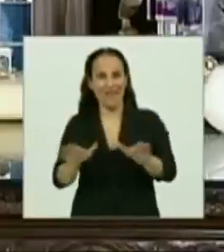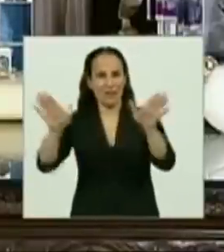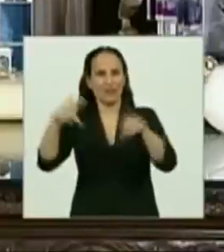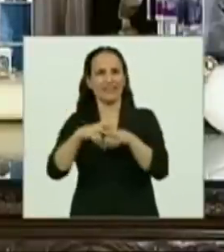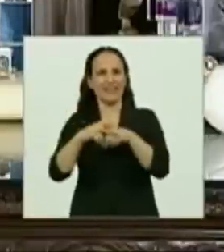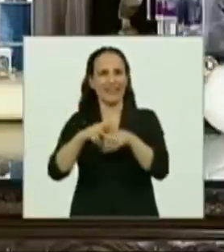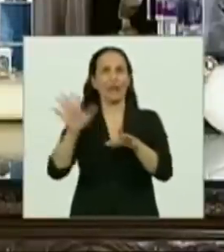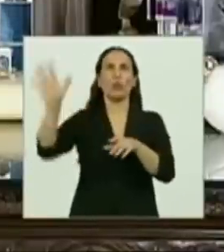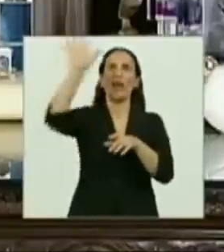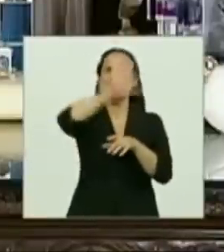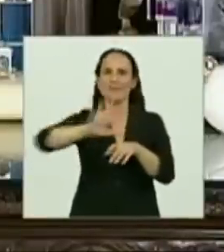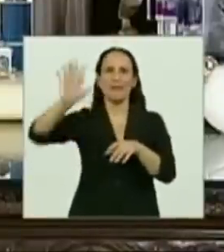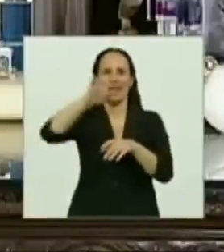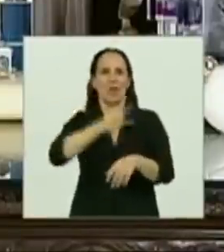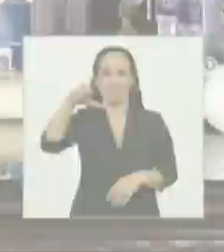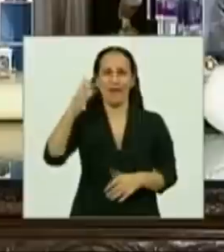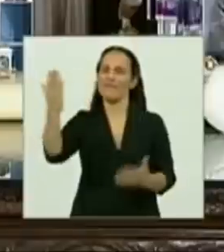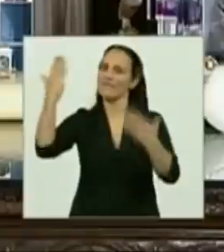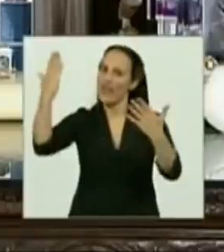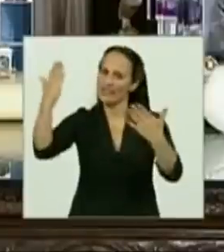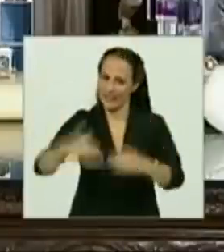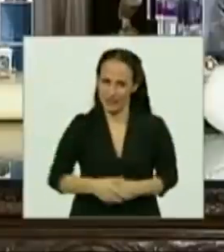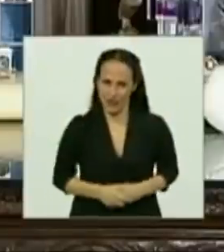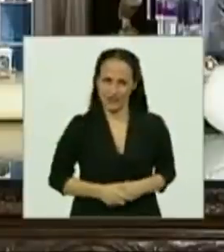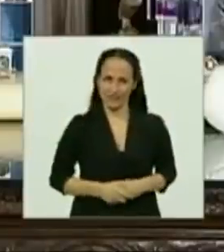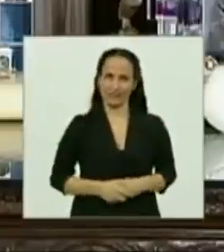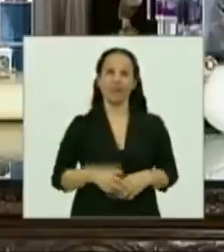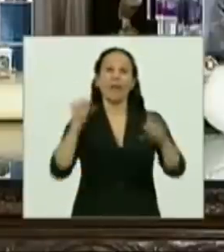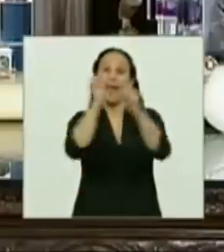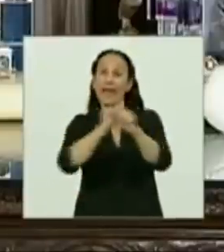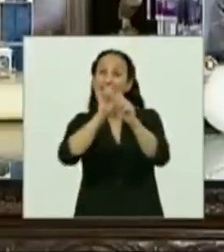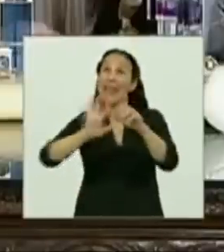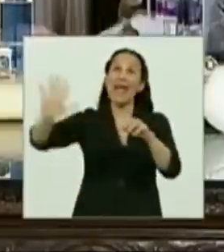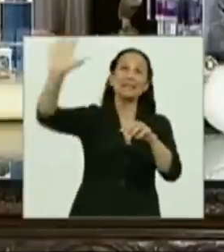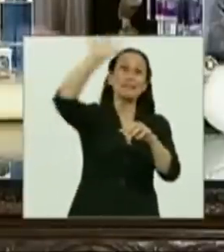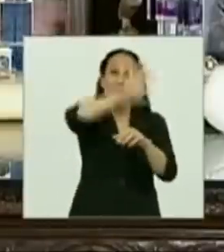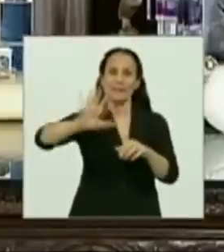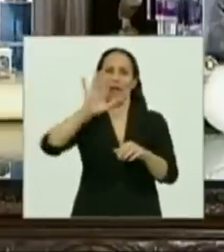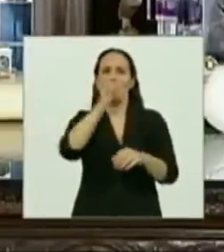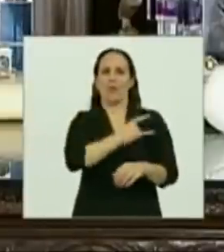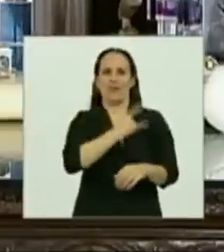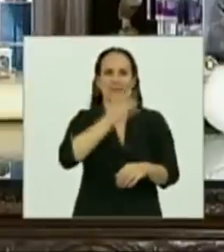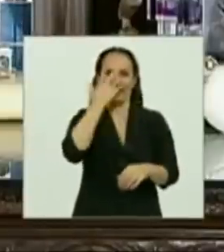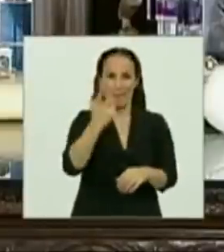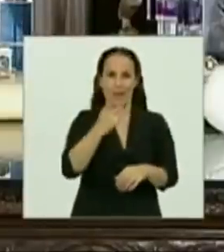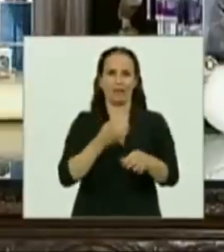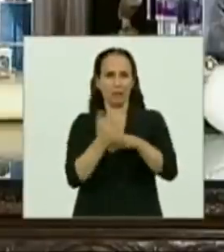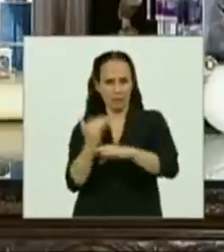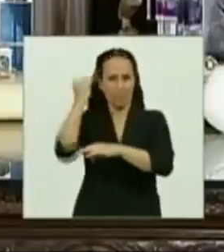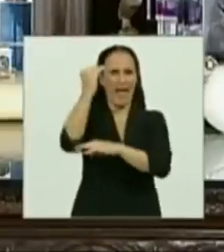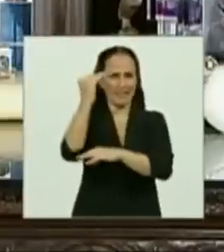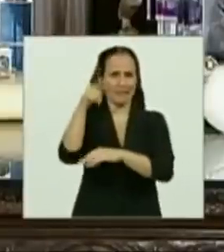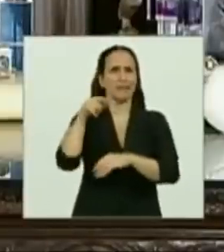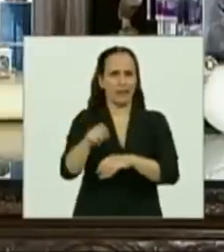espacial en la Universidad Nacional de La Plata. La ingeniería espacial en la Universidad de San Martín. Las maestrías en el